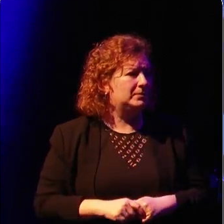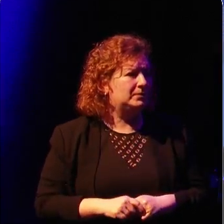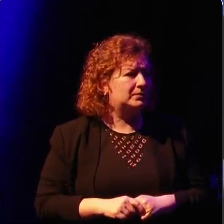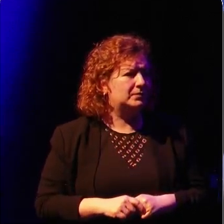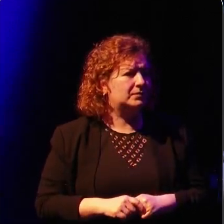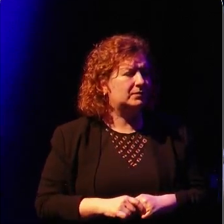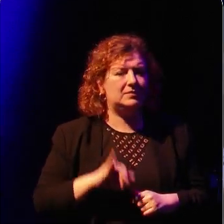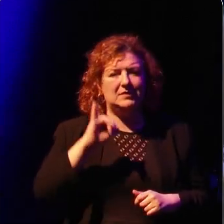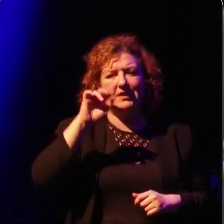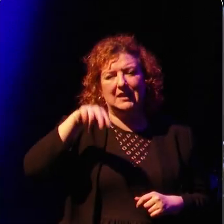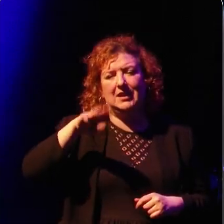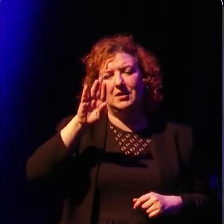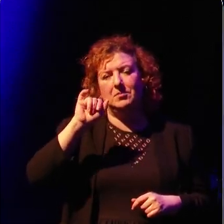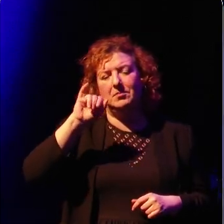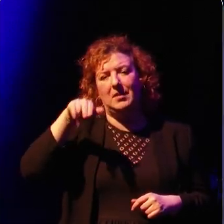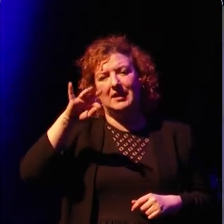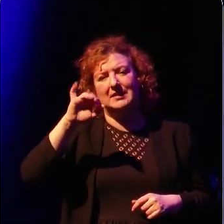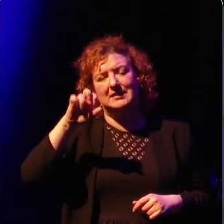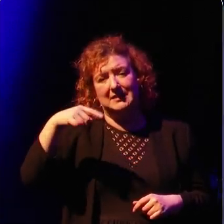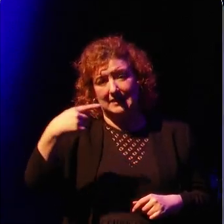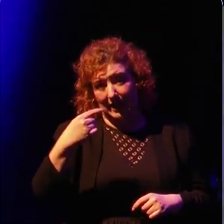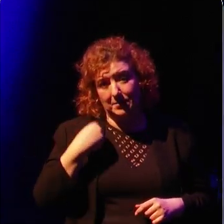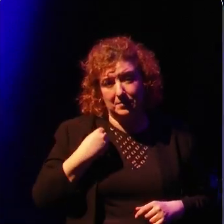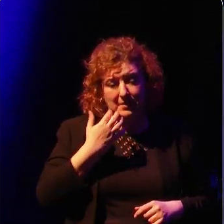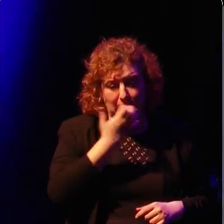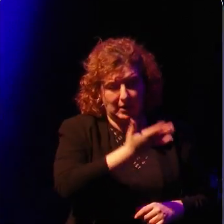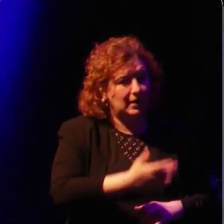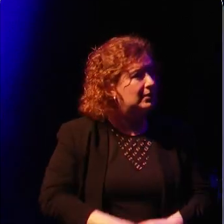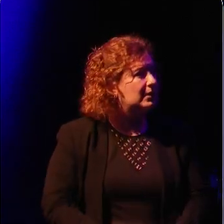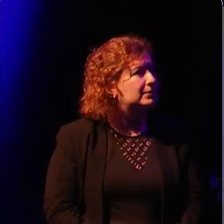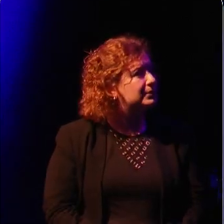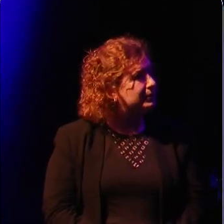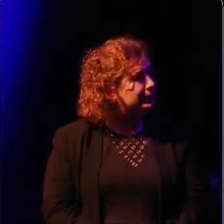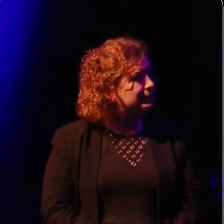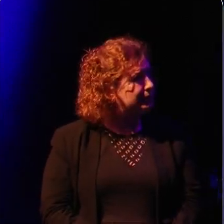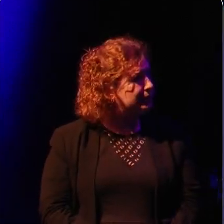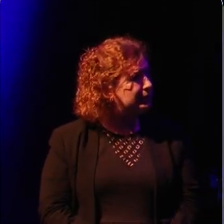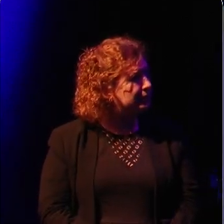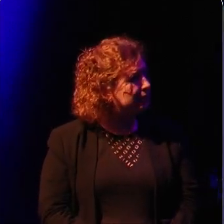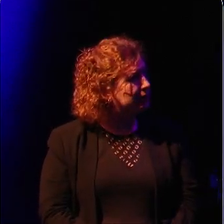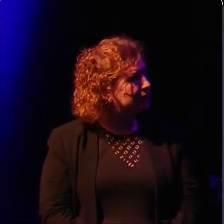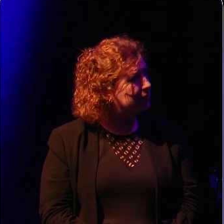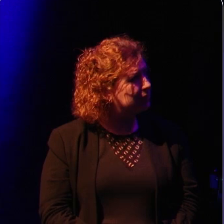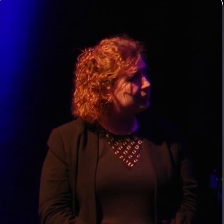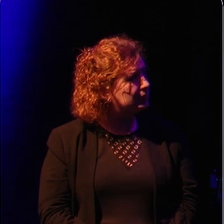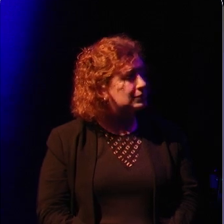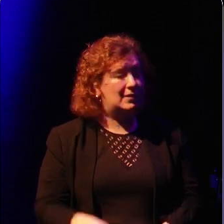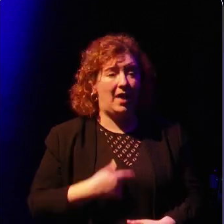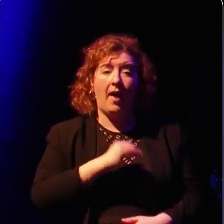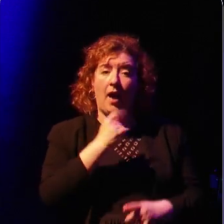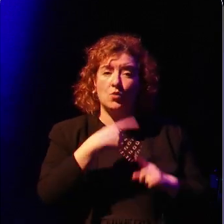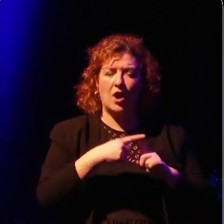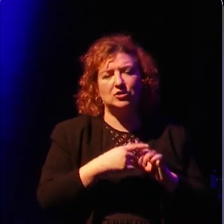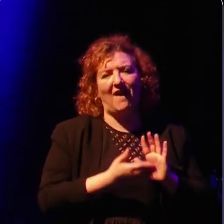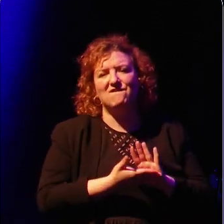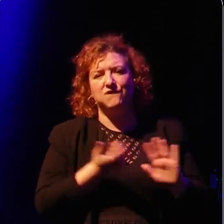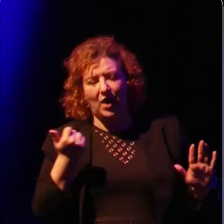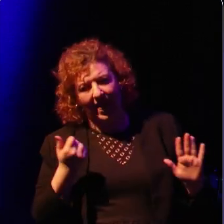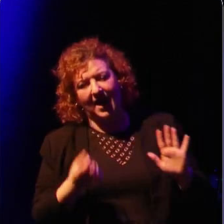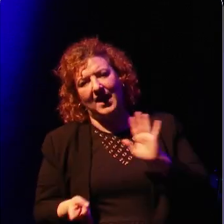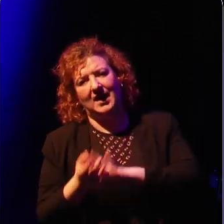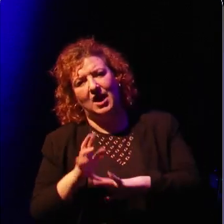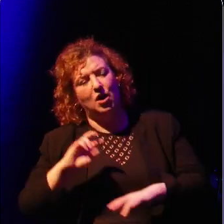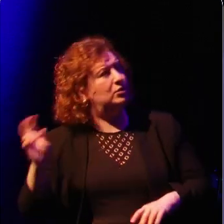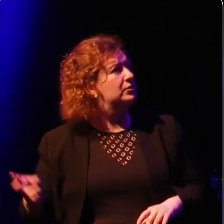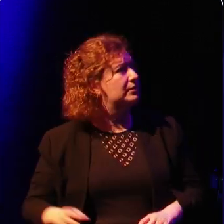llamamos inpainting, que es el ejemplo que os acabo de dar. Hay una cosa, genérame otra. Vale. Que